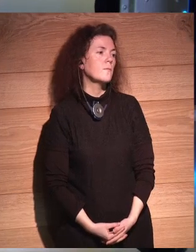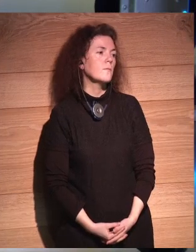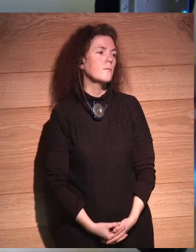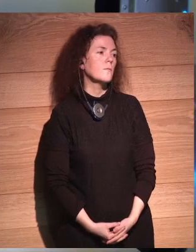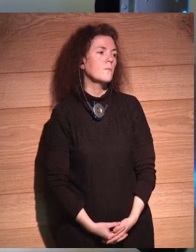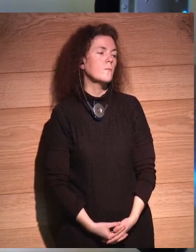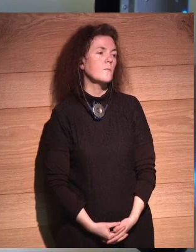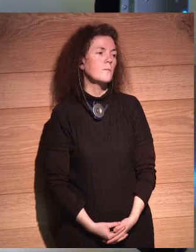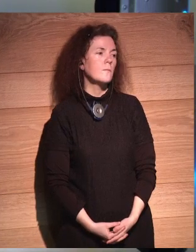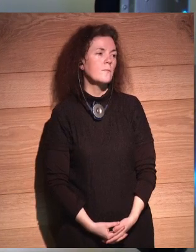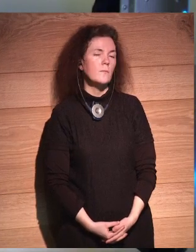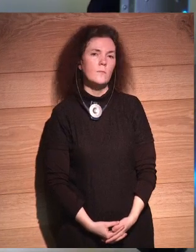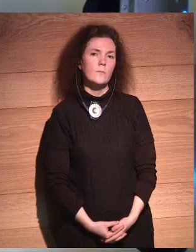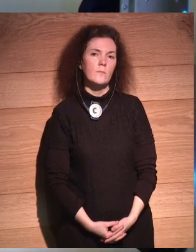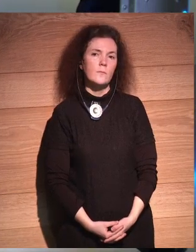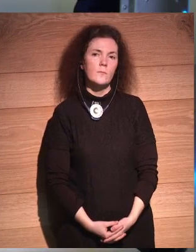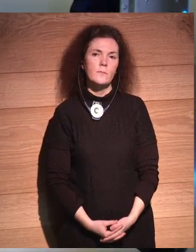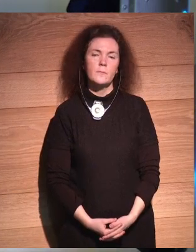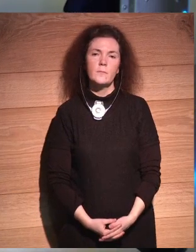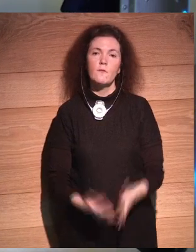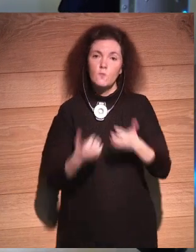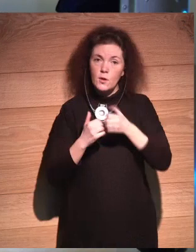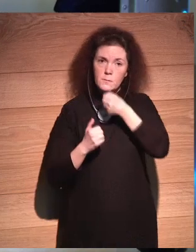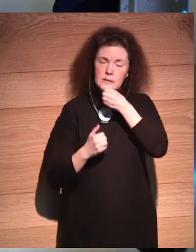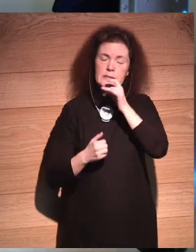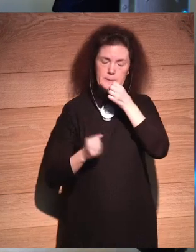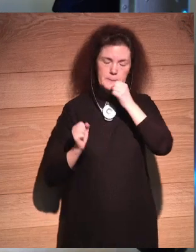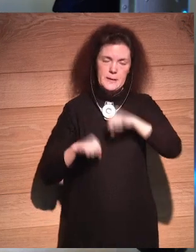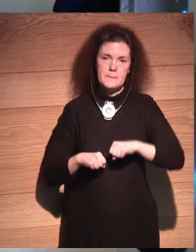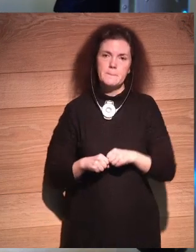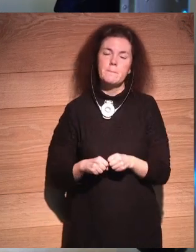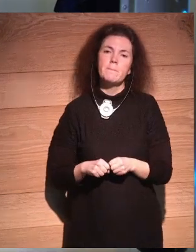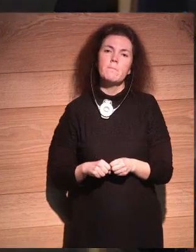No. ¿Sí? Sí.